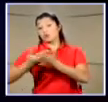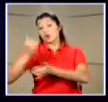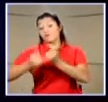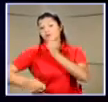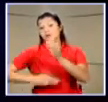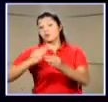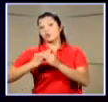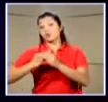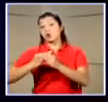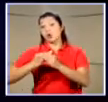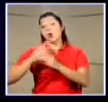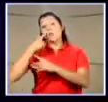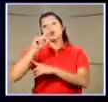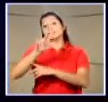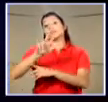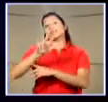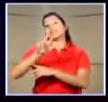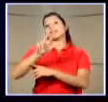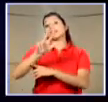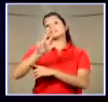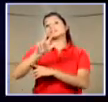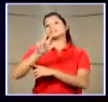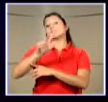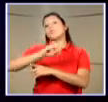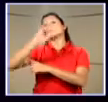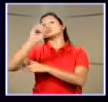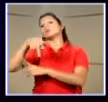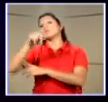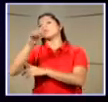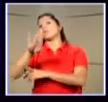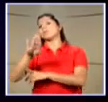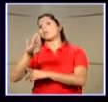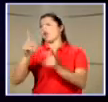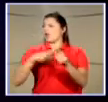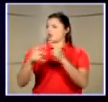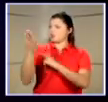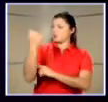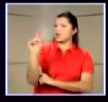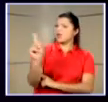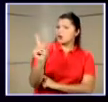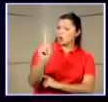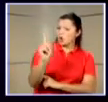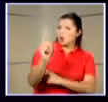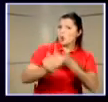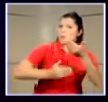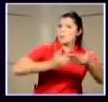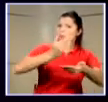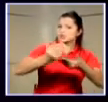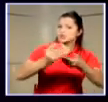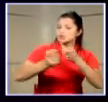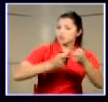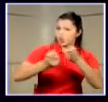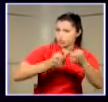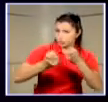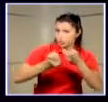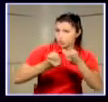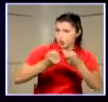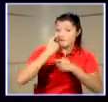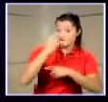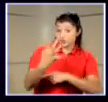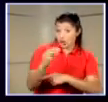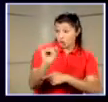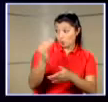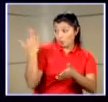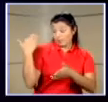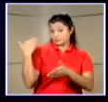PIB, ¿por qué no implementar un proyecto de contingencia fiscal como se hizo en la administración de